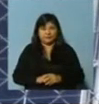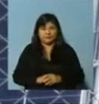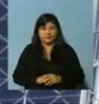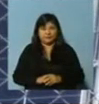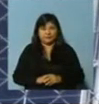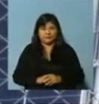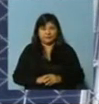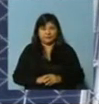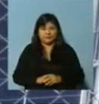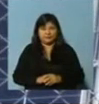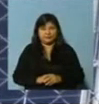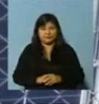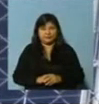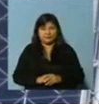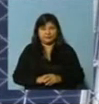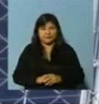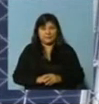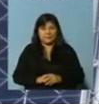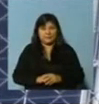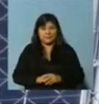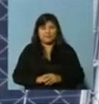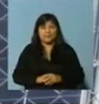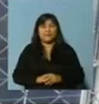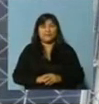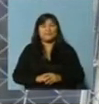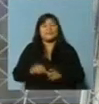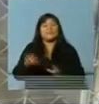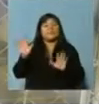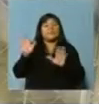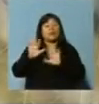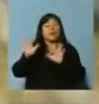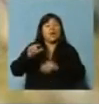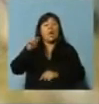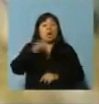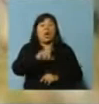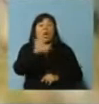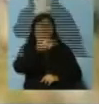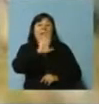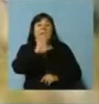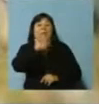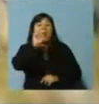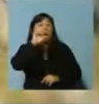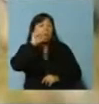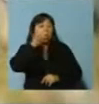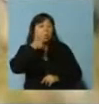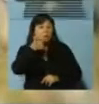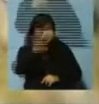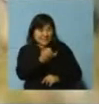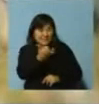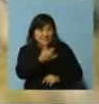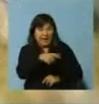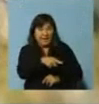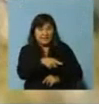Vamos con Victoria. Hola, Luis Coria, ¿estás?